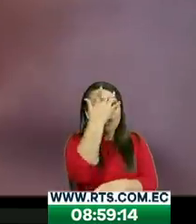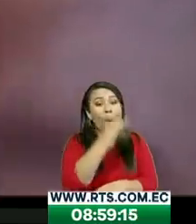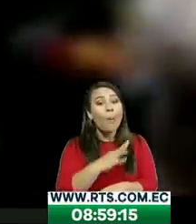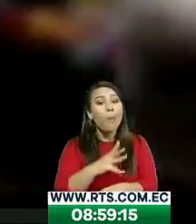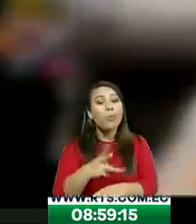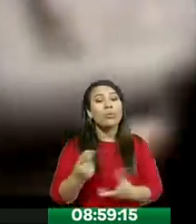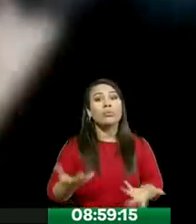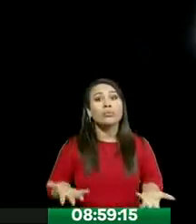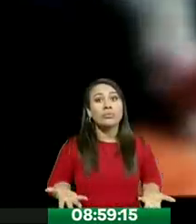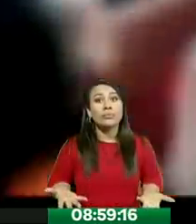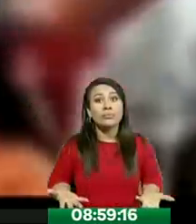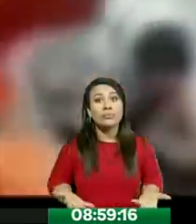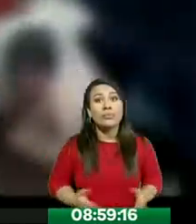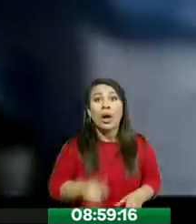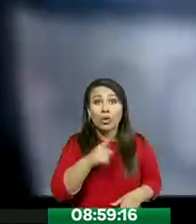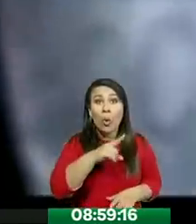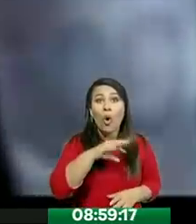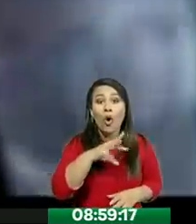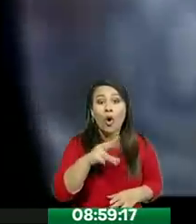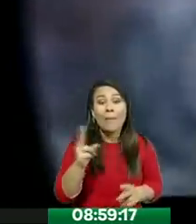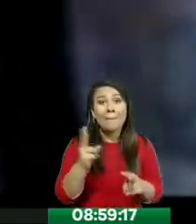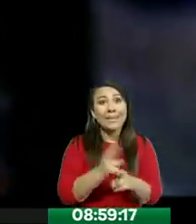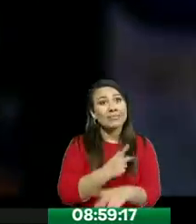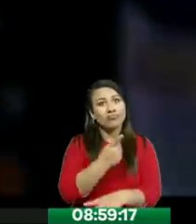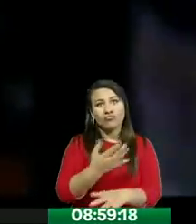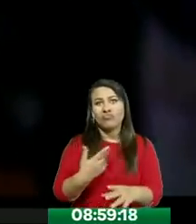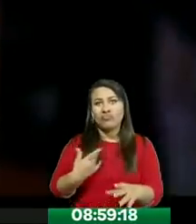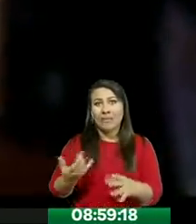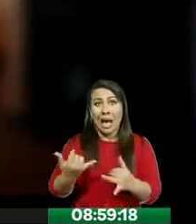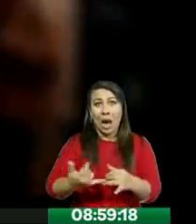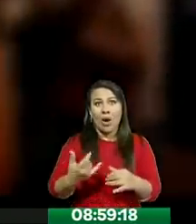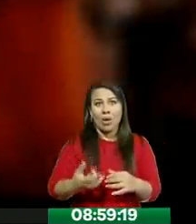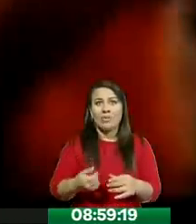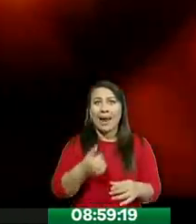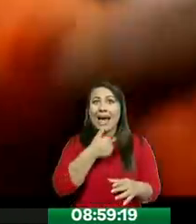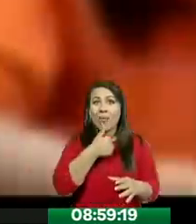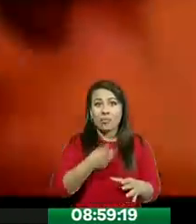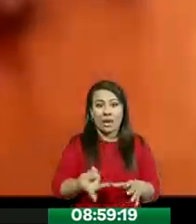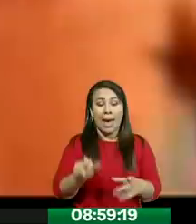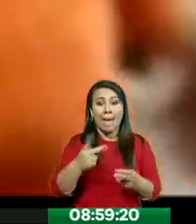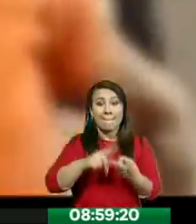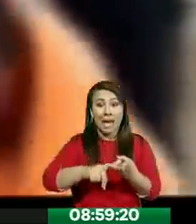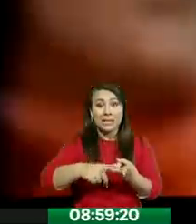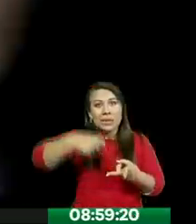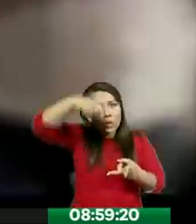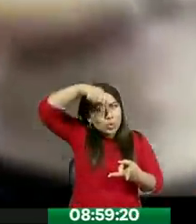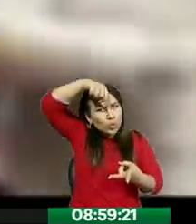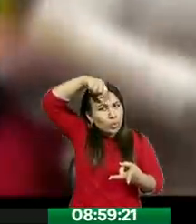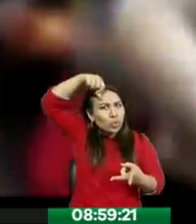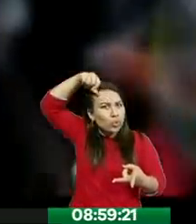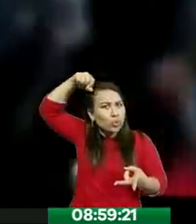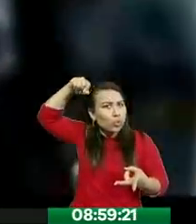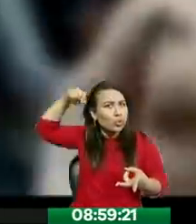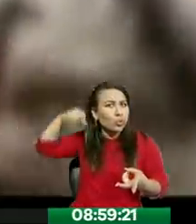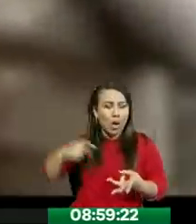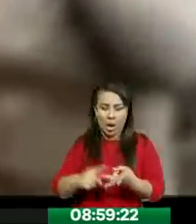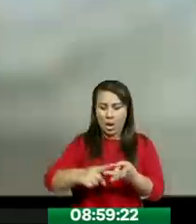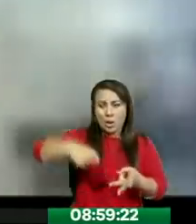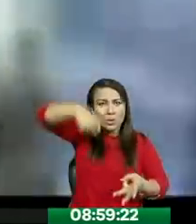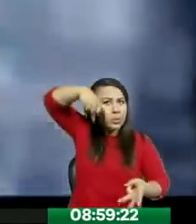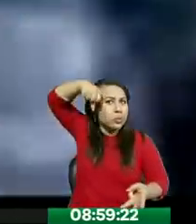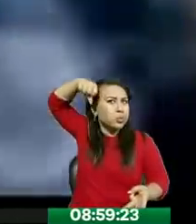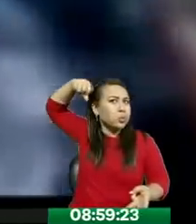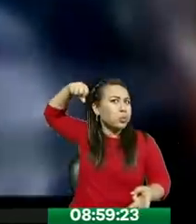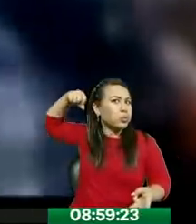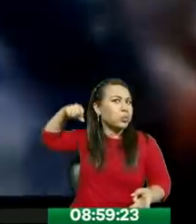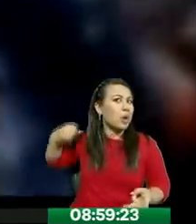conocer los pormenores de esta obra, dialogamos inmediatamente con el ingeniero Freddy Granda, jefe de planificación de